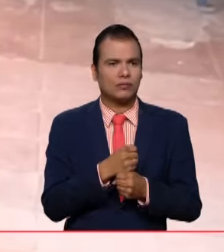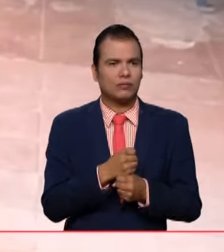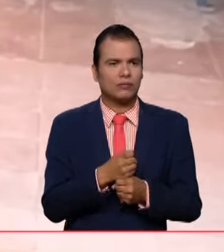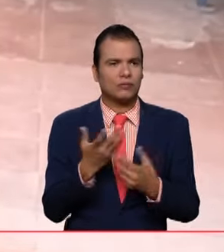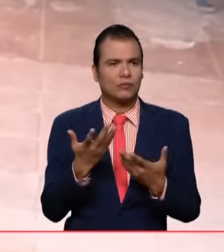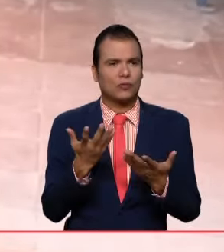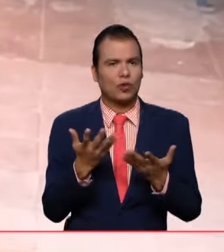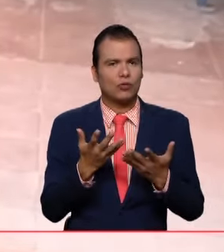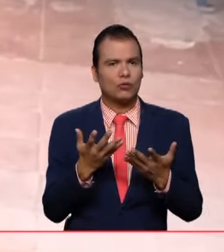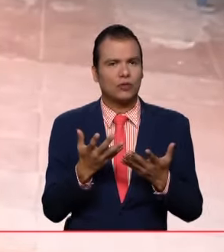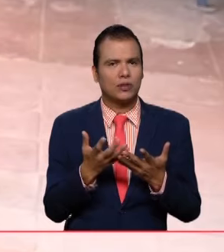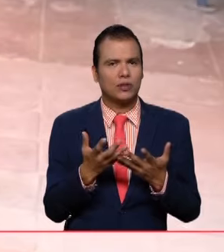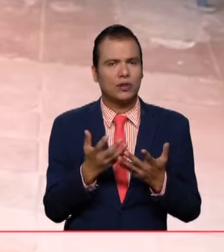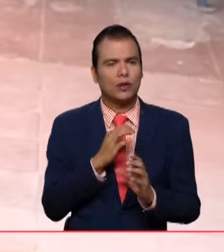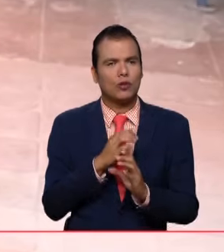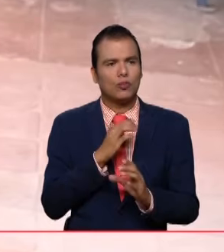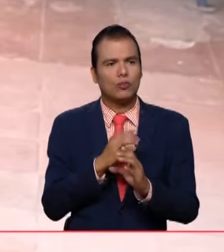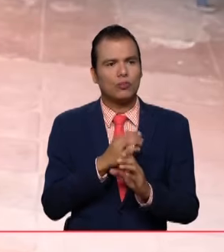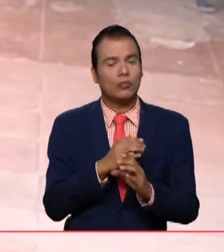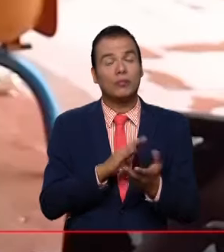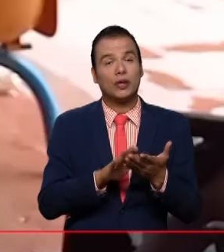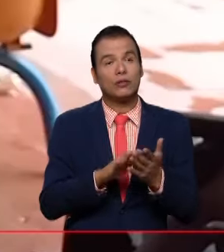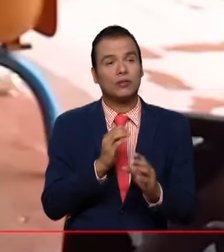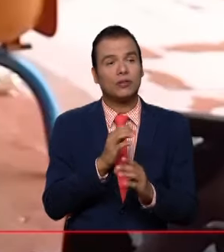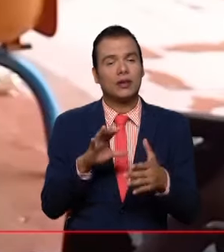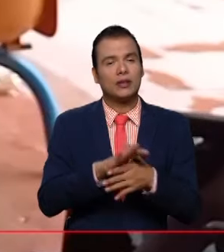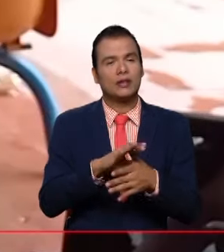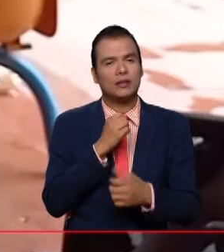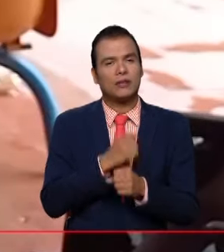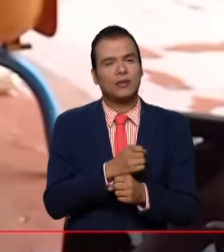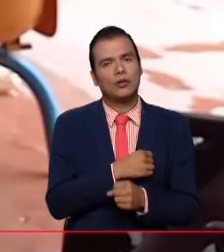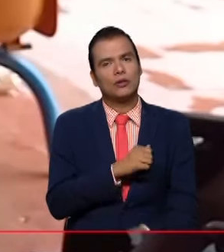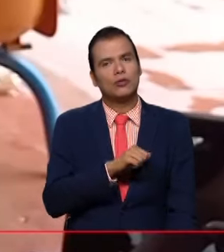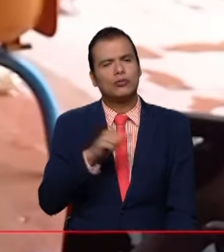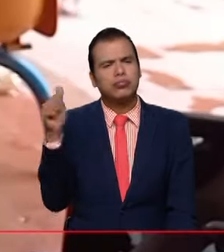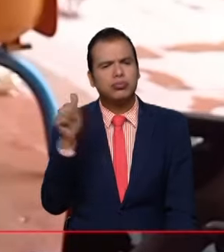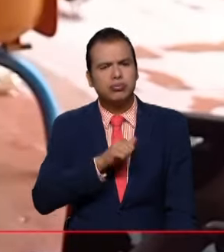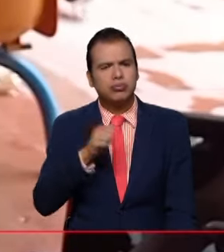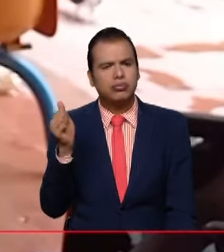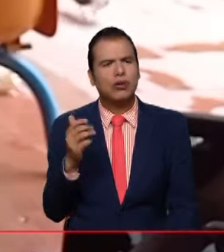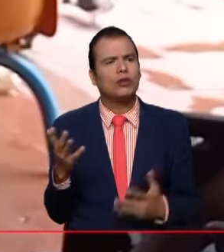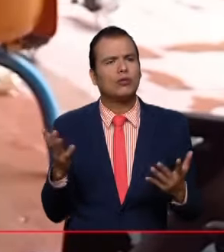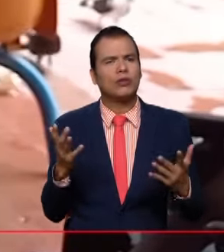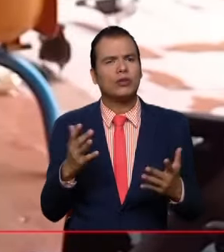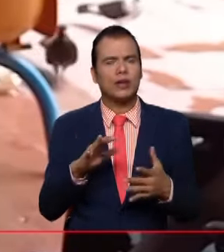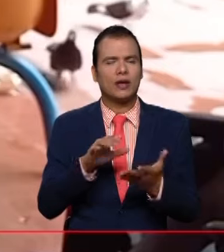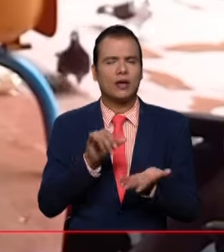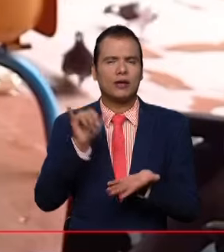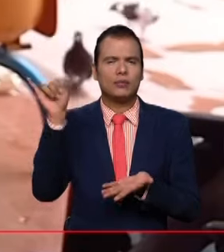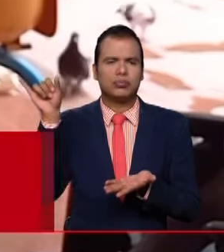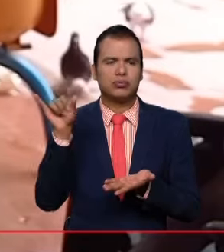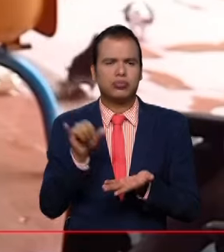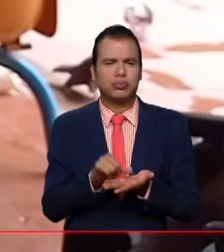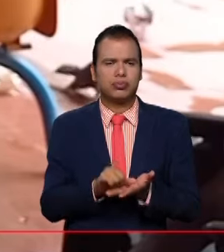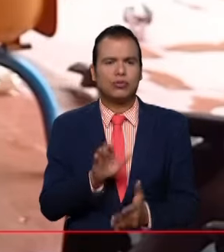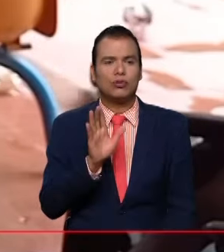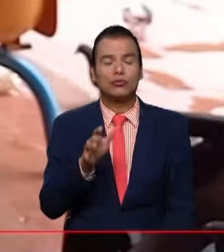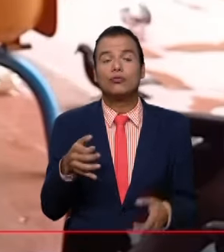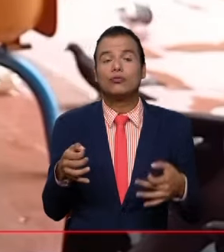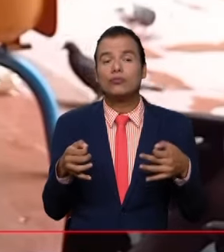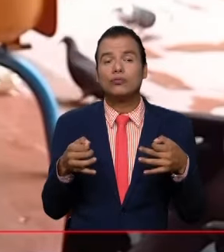el aeropuerto, manejaba un taxi. Fui para el SENA, hice un curso de soldadura especiales. ¿Y empezó a trabajar